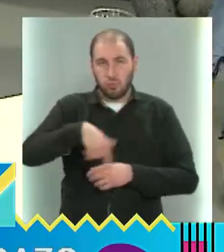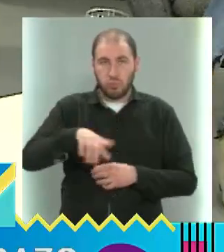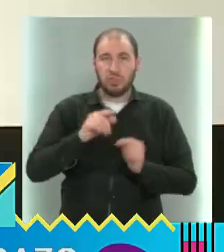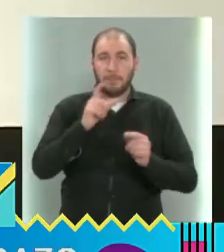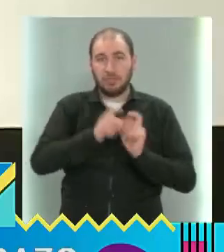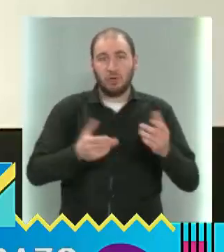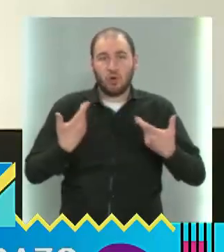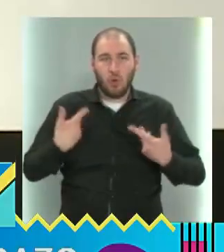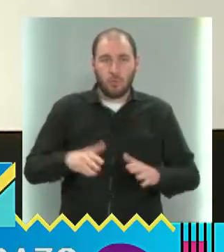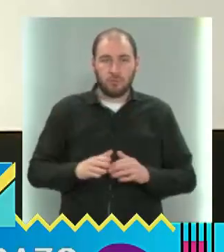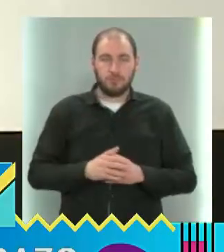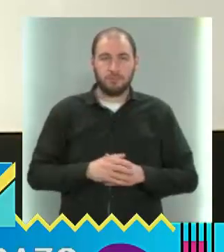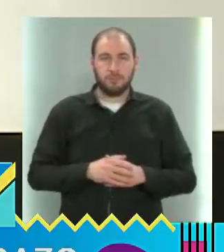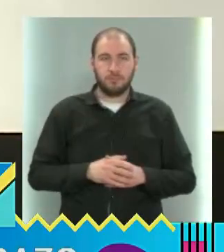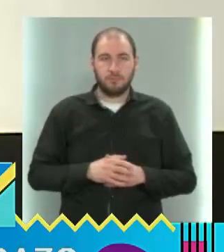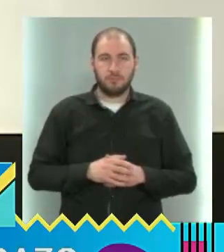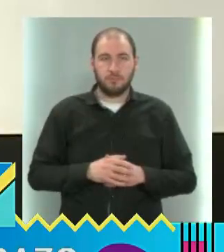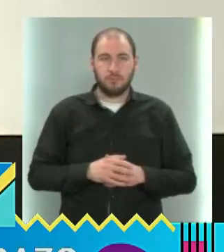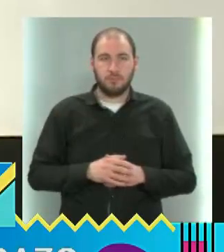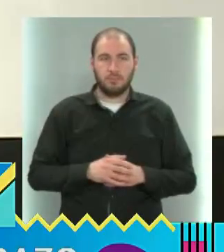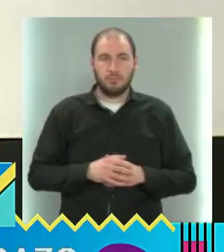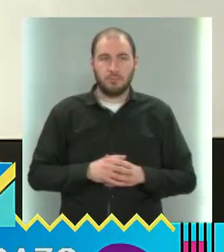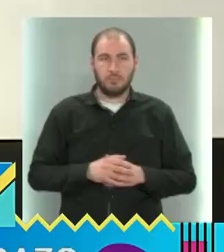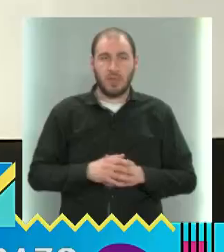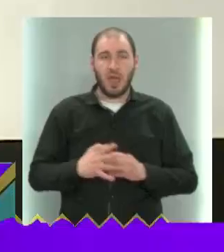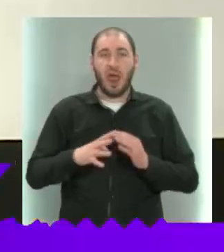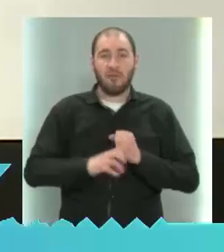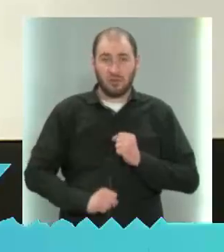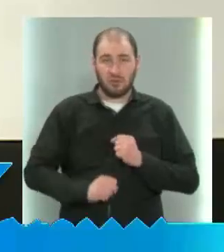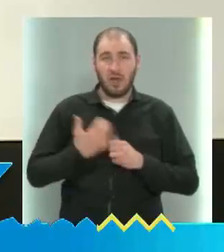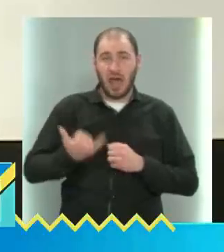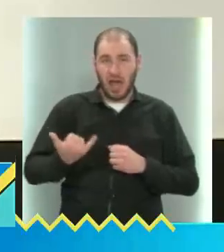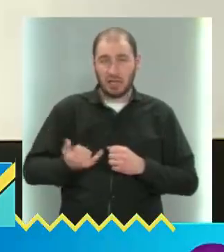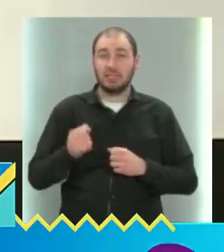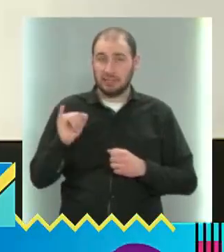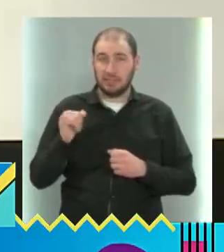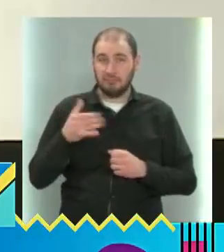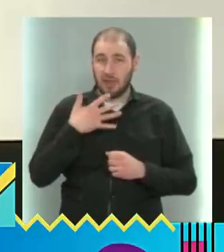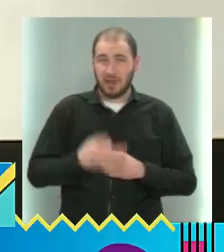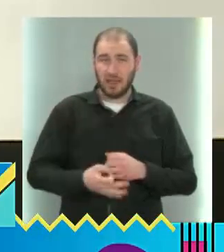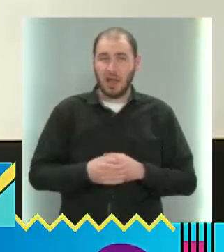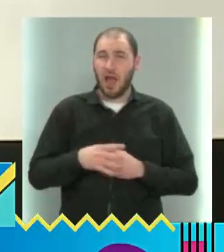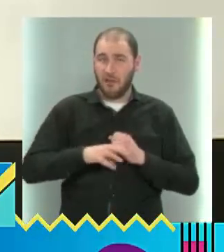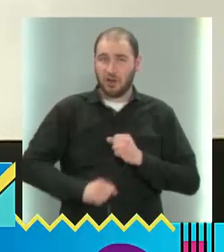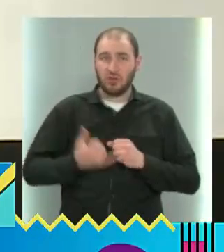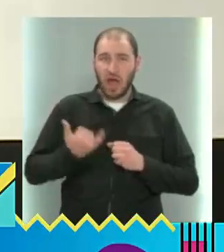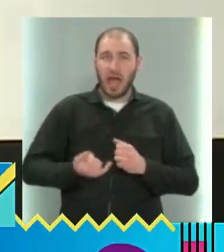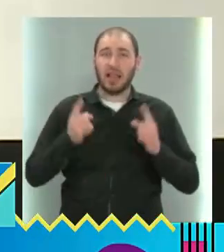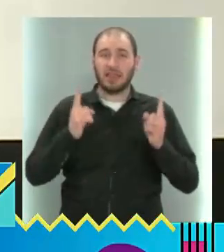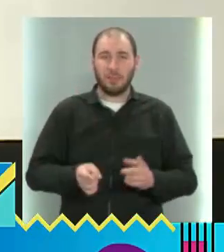la gente común. El aborto existe. Sí, efectivamente el aborto existe.